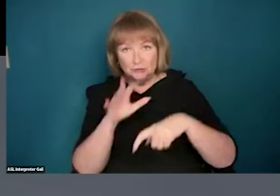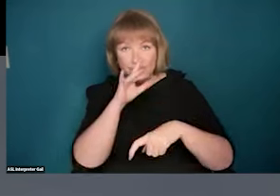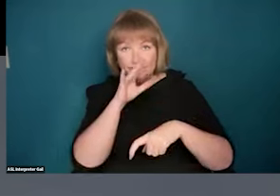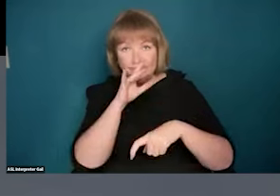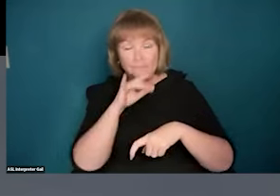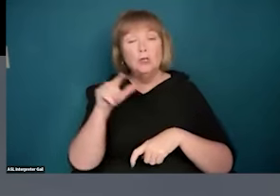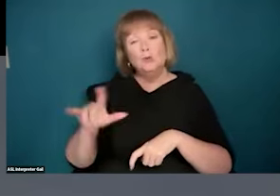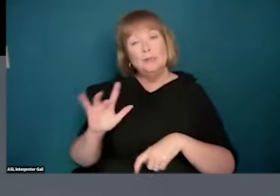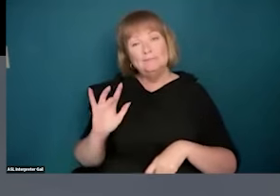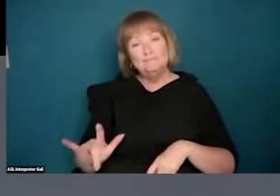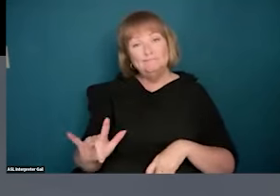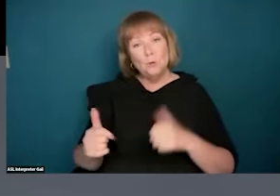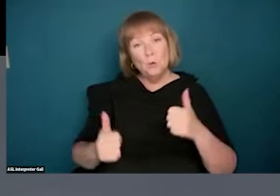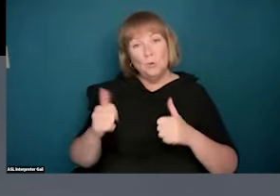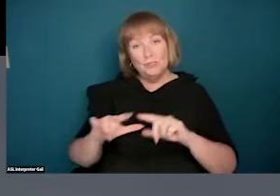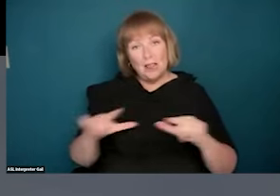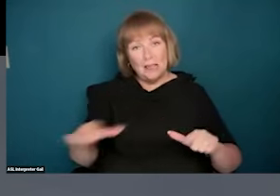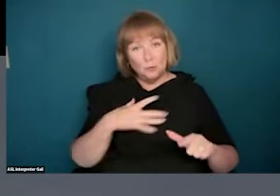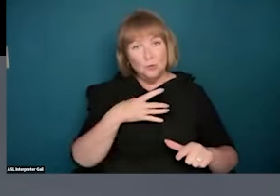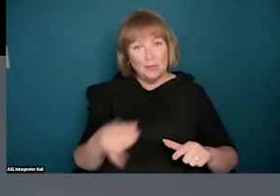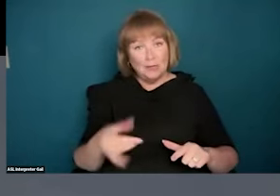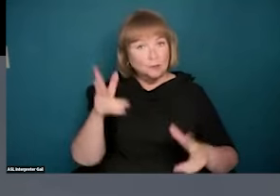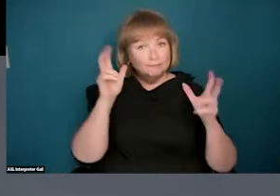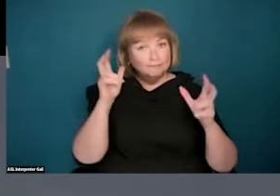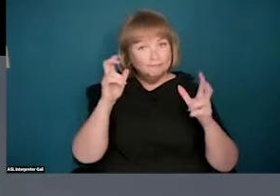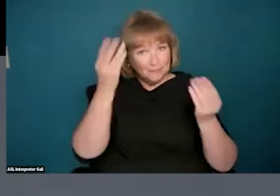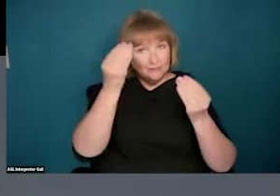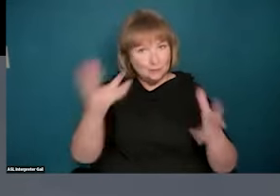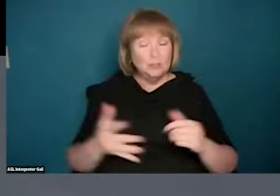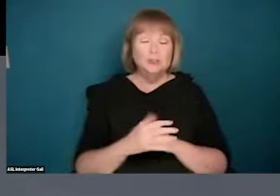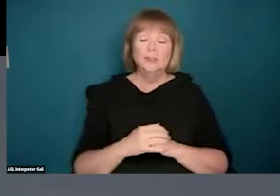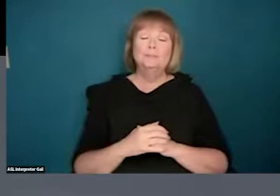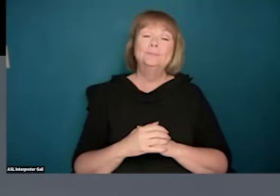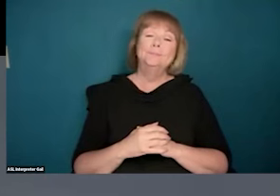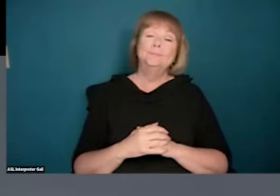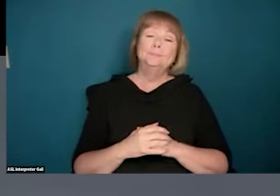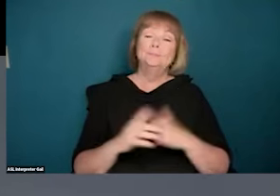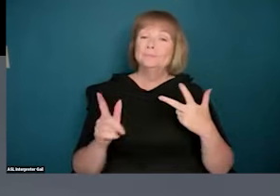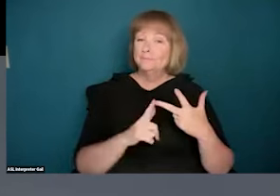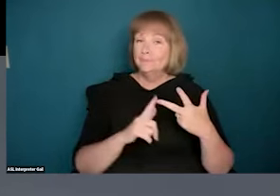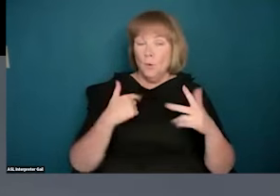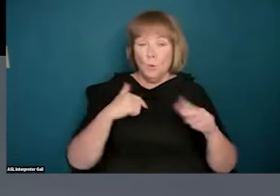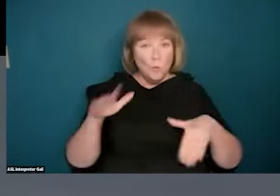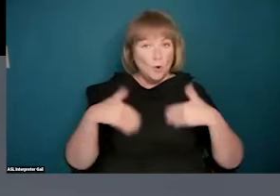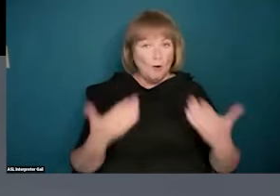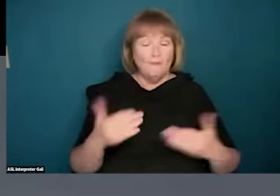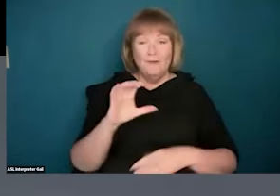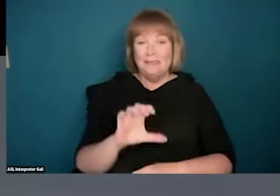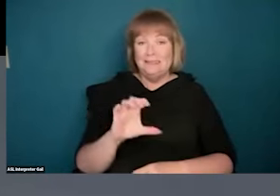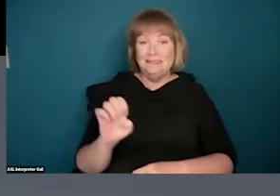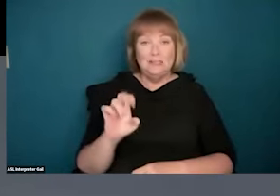clic ahí, usted ve los lenguajes de preferencia, inglés o español, y usted decide